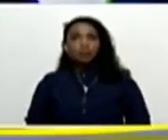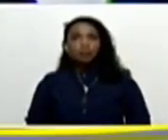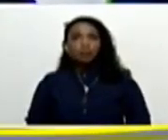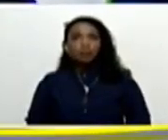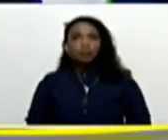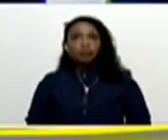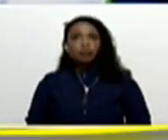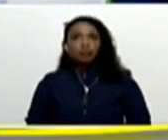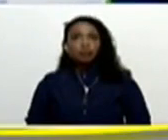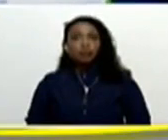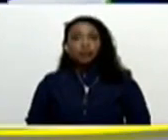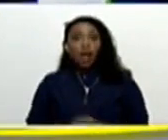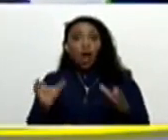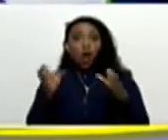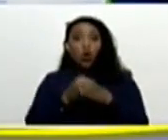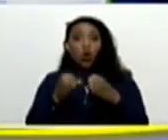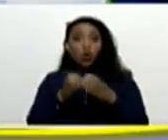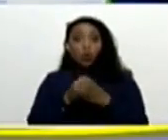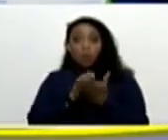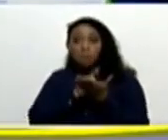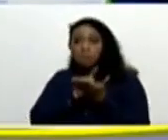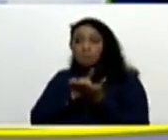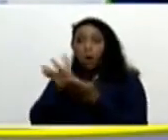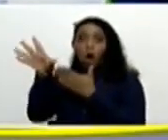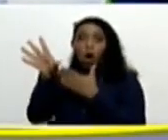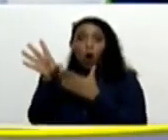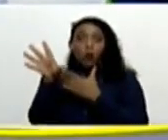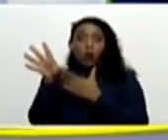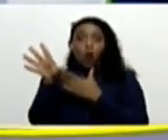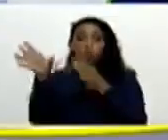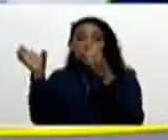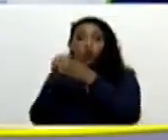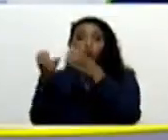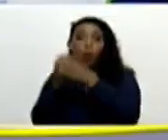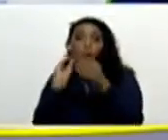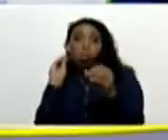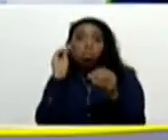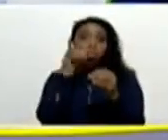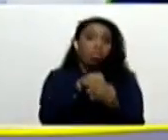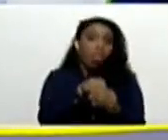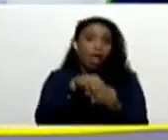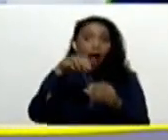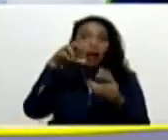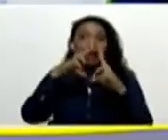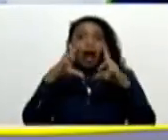salir a las tropas invasoras de Nicaragua